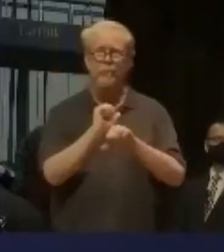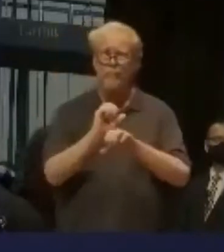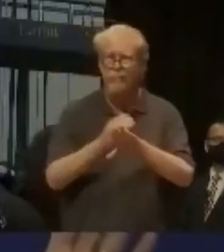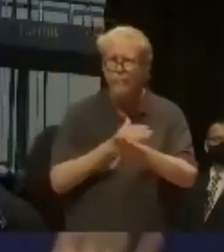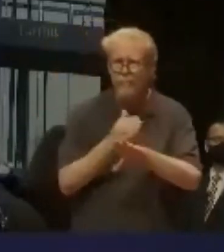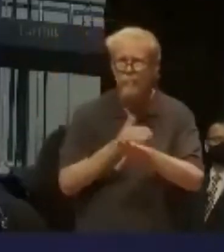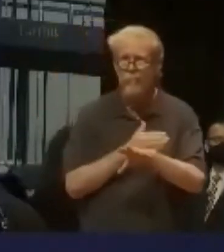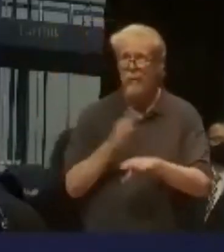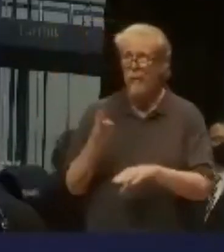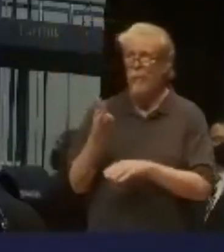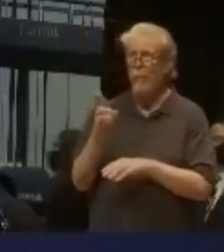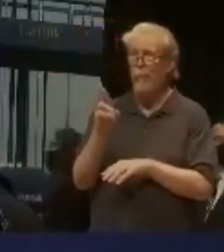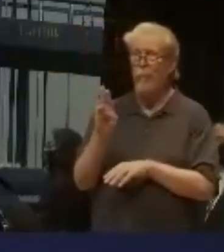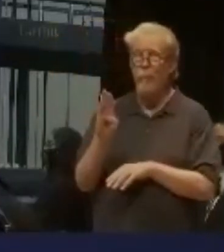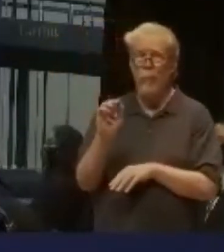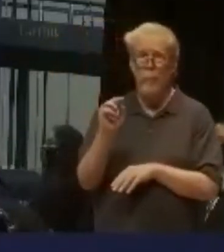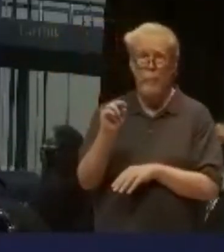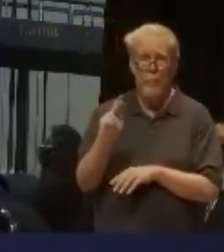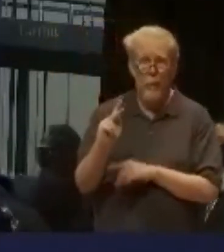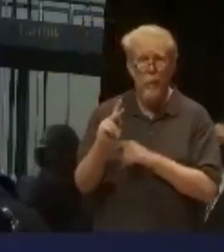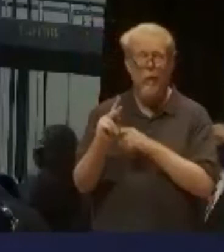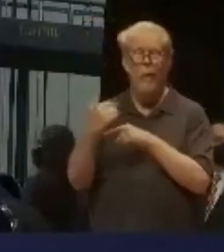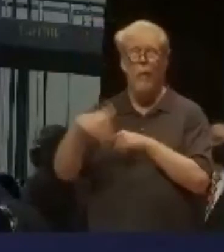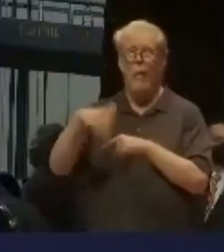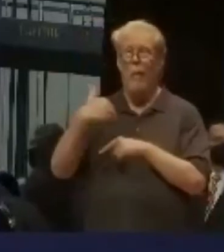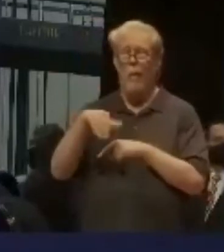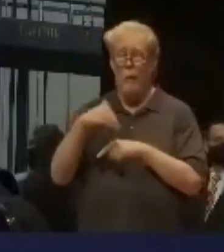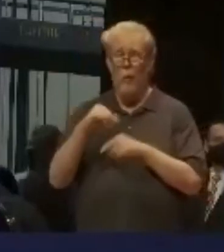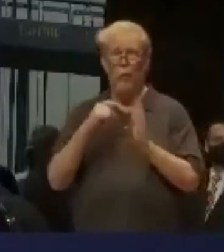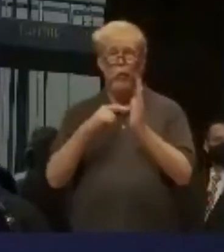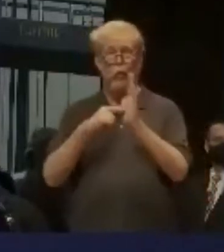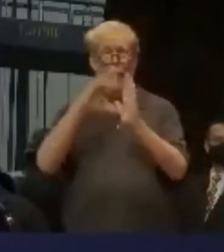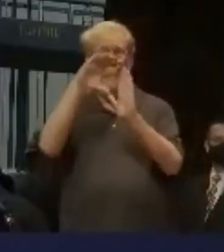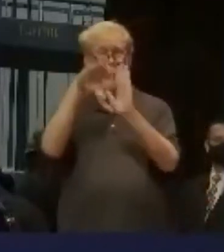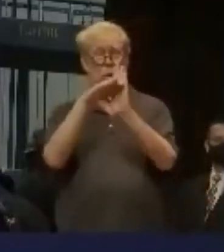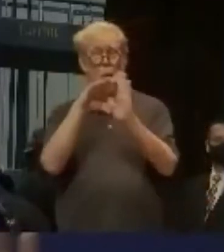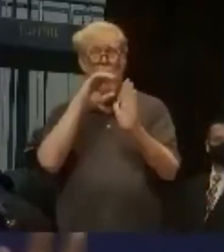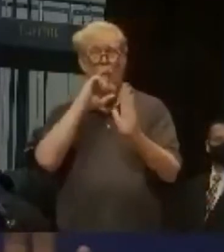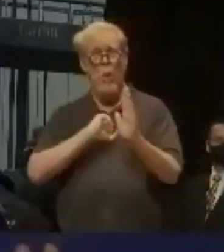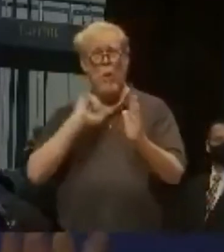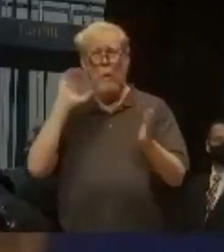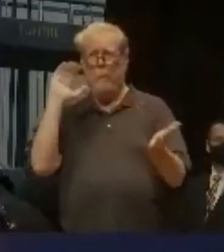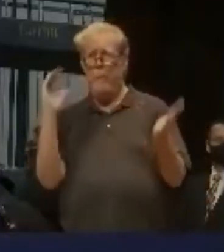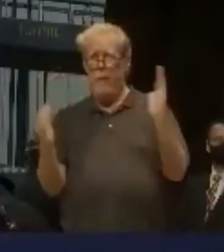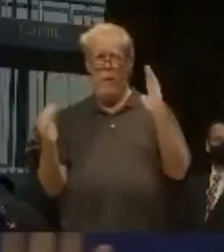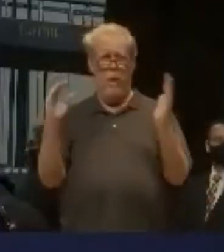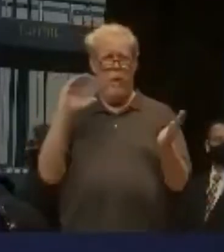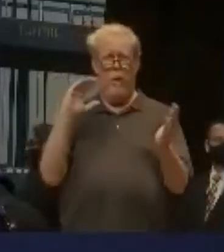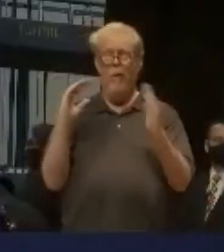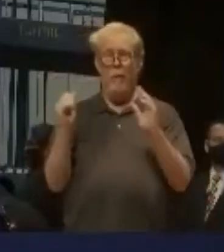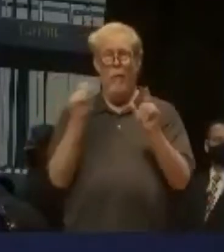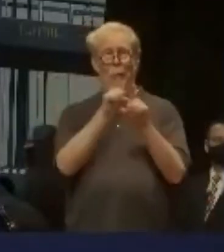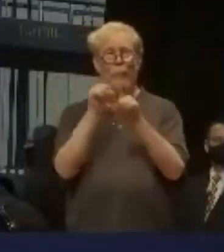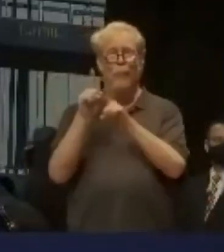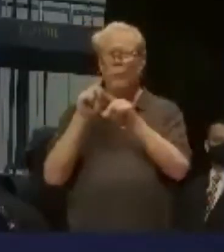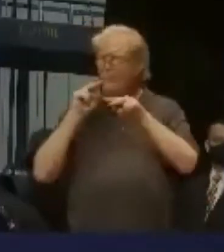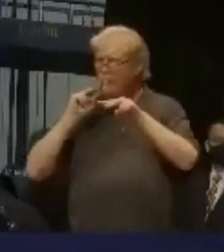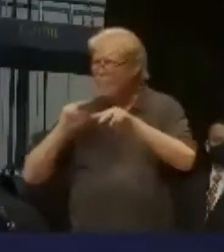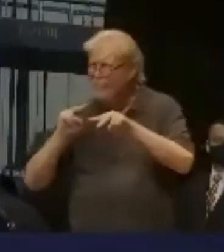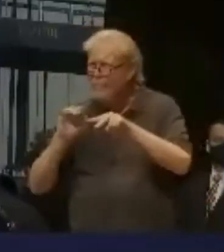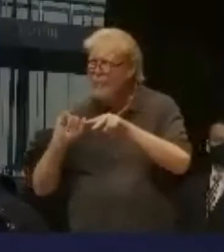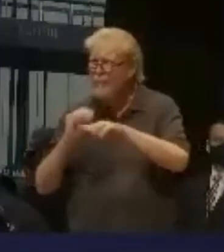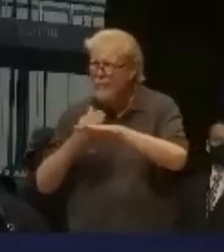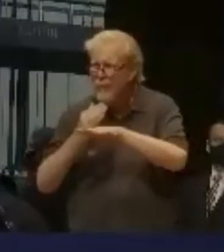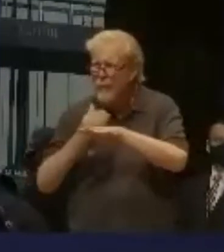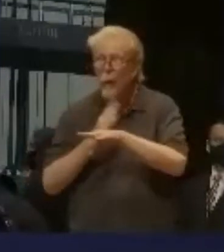Y a mí me gustaría estar en Linear y otros, y estuve en otros bachilleratos anteriormente, y pueden ver un